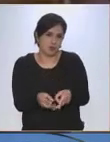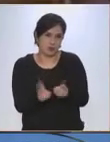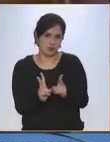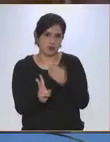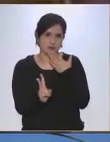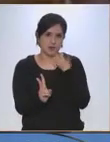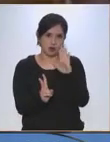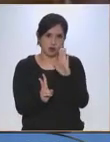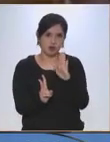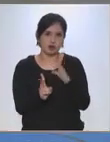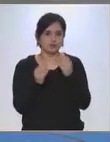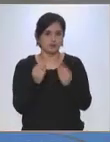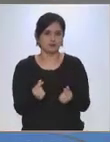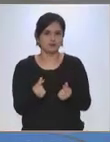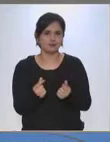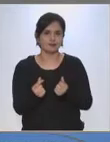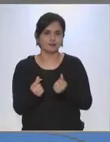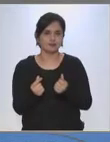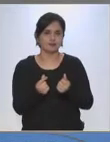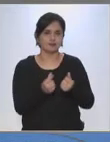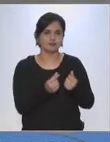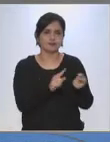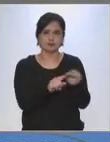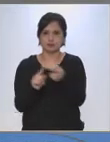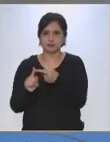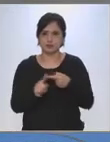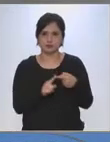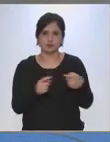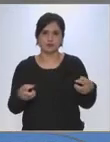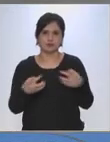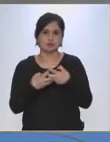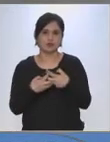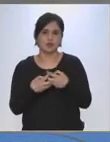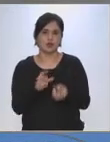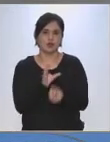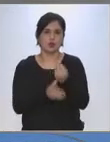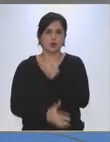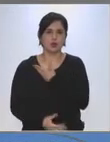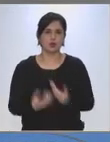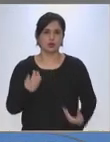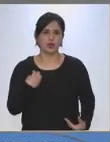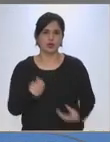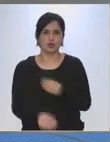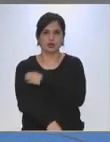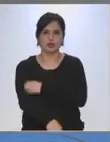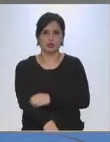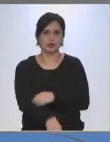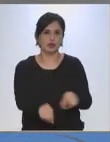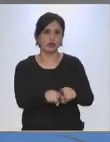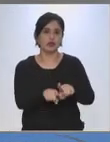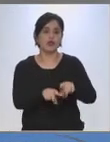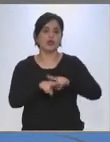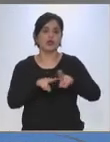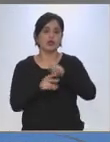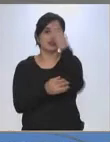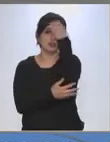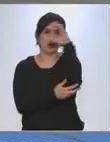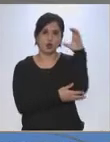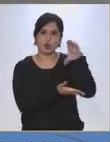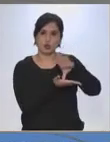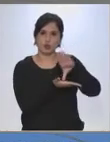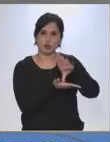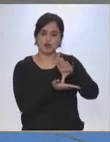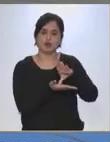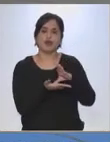una mejor y más eficiente articulación de actores incluyendo a los nuevos gobernadores tal como lo hace colombia recursos